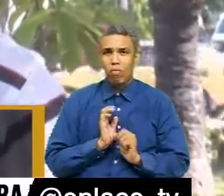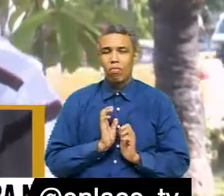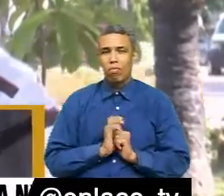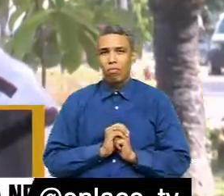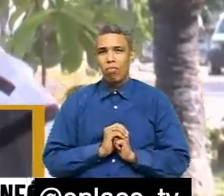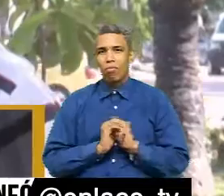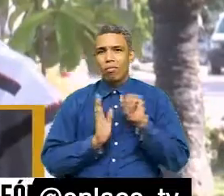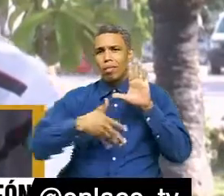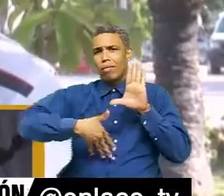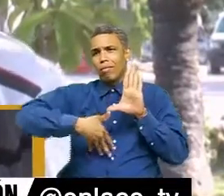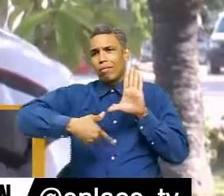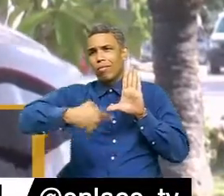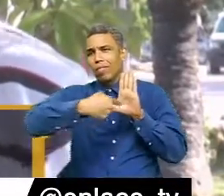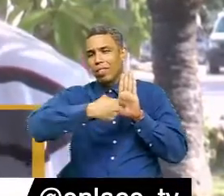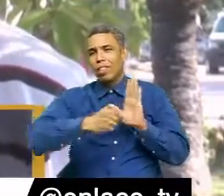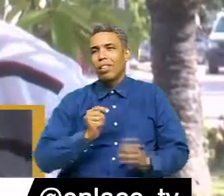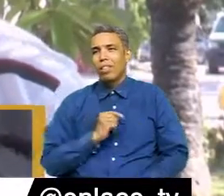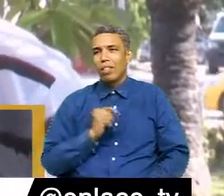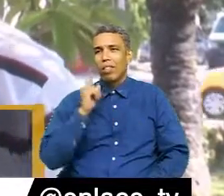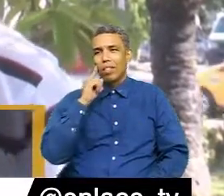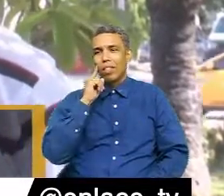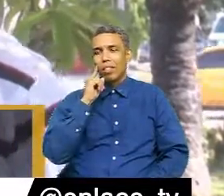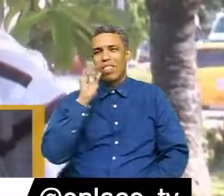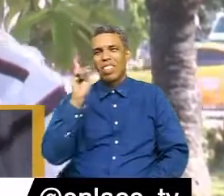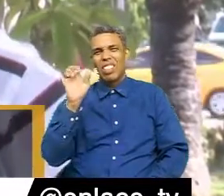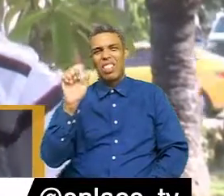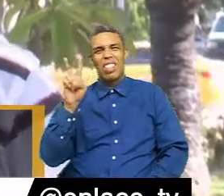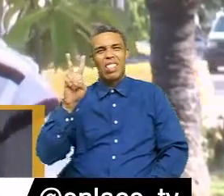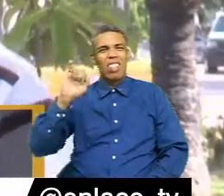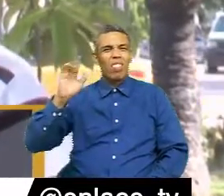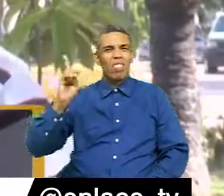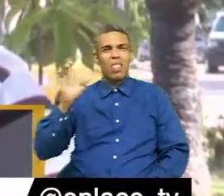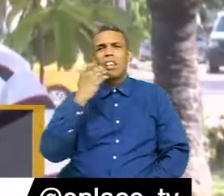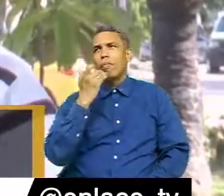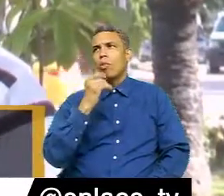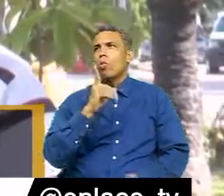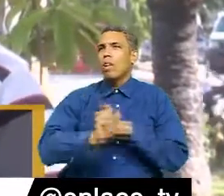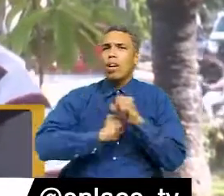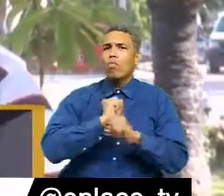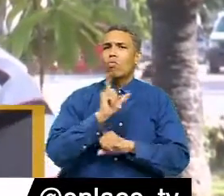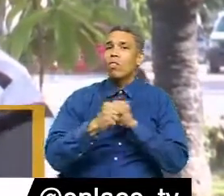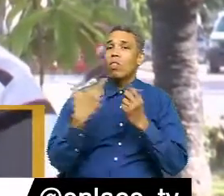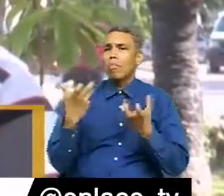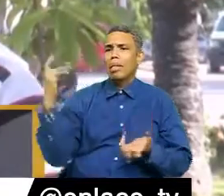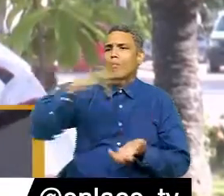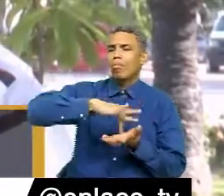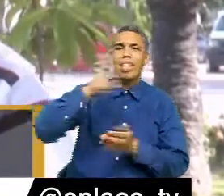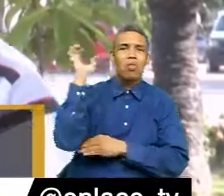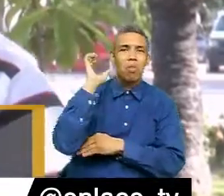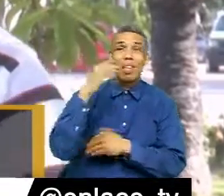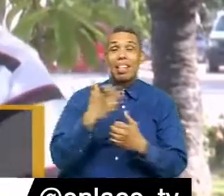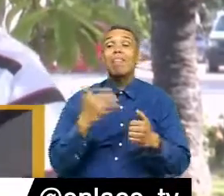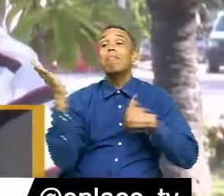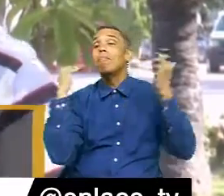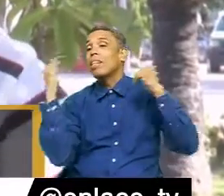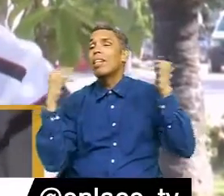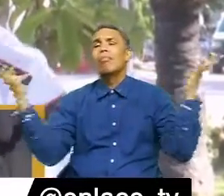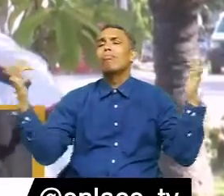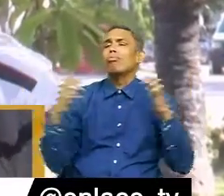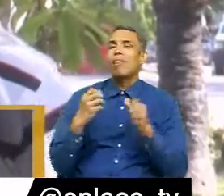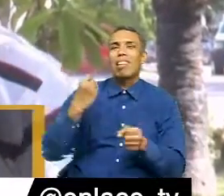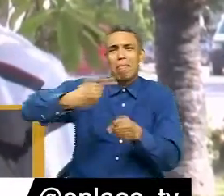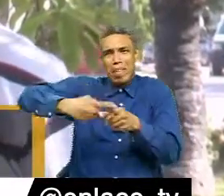que viene a Colombia quiere reunirse con sus amigos. De ahí empiezan a reunirnos 3, 4, 10, 15, hasta que el